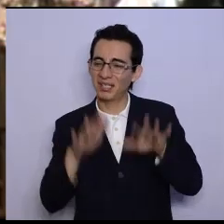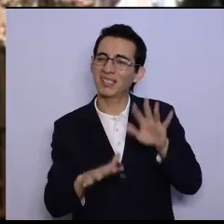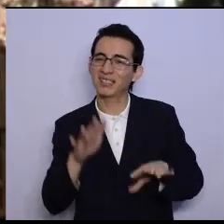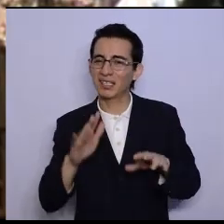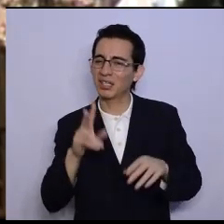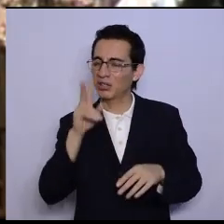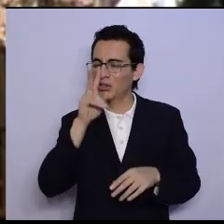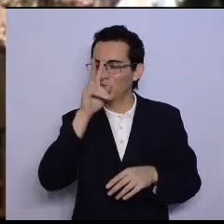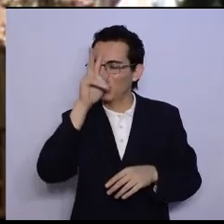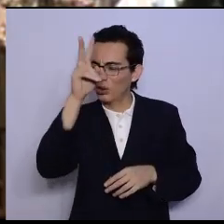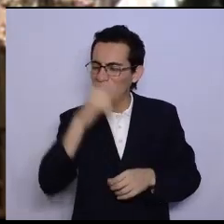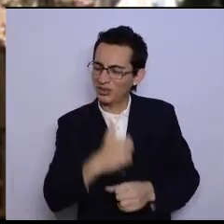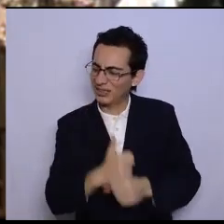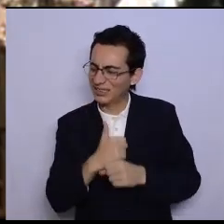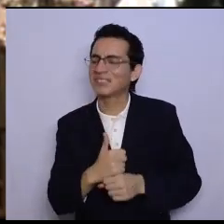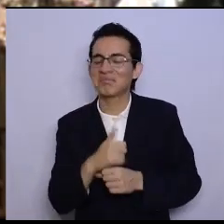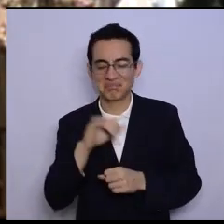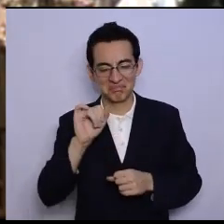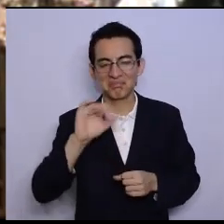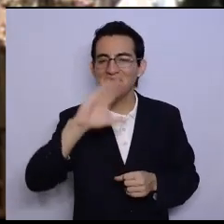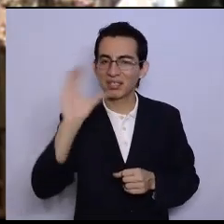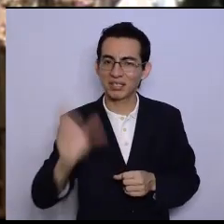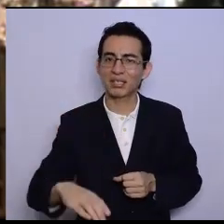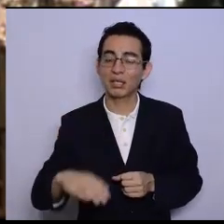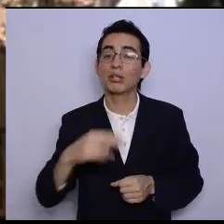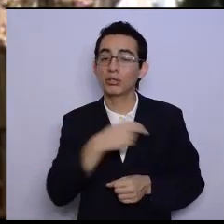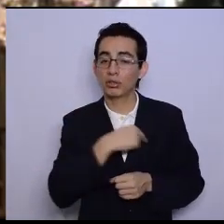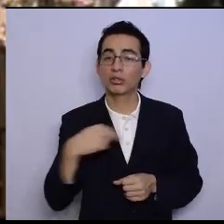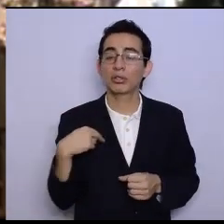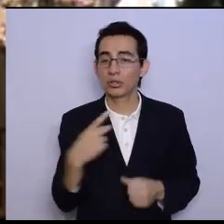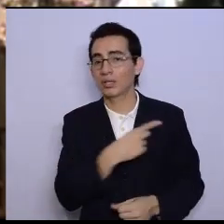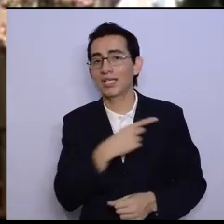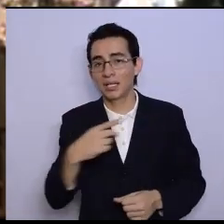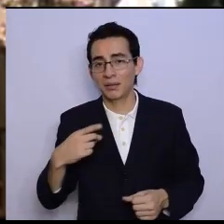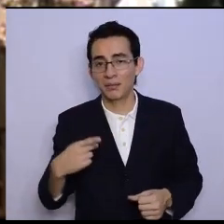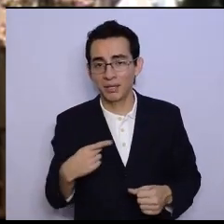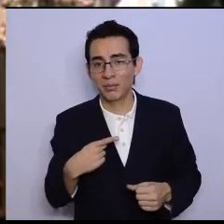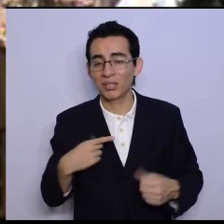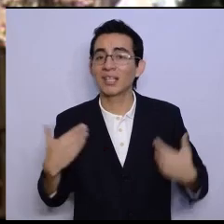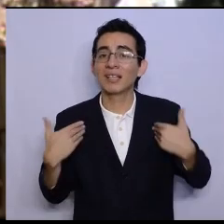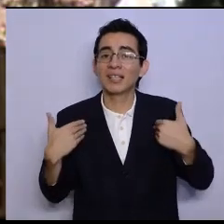Pero aquí es donde tú y yo tenemos que entender que es la única manera